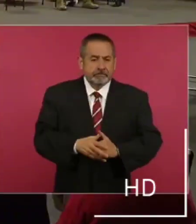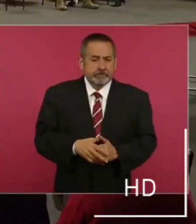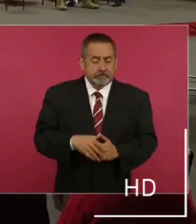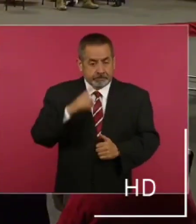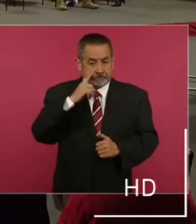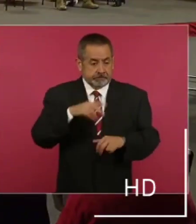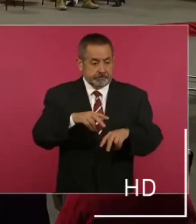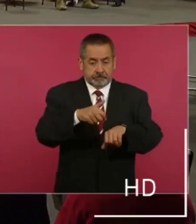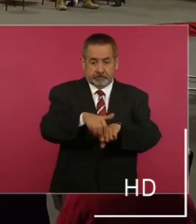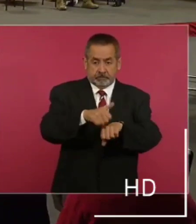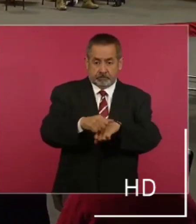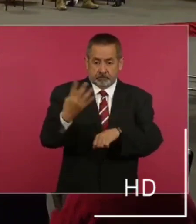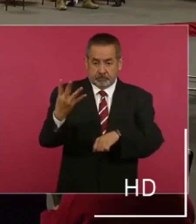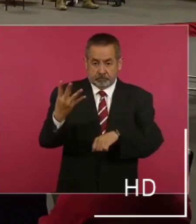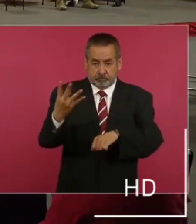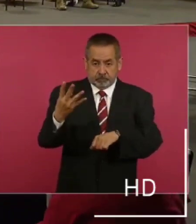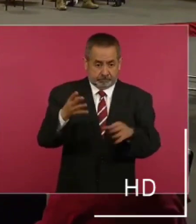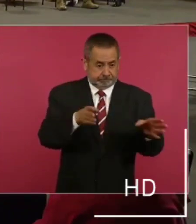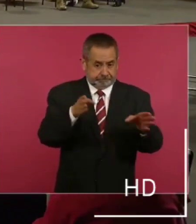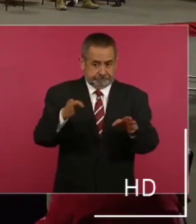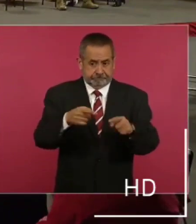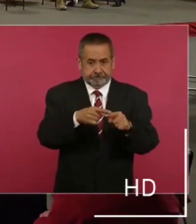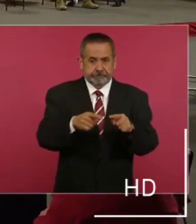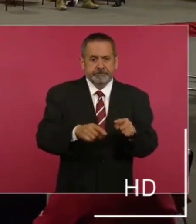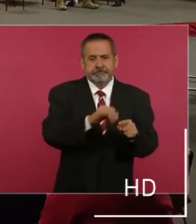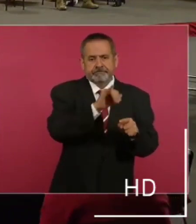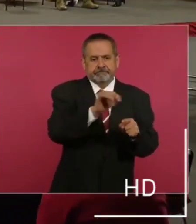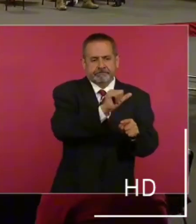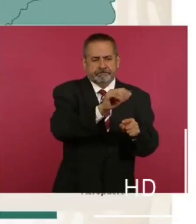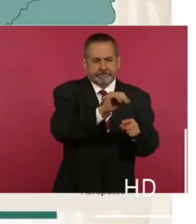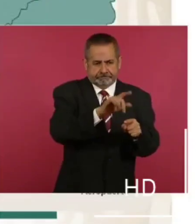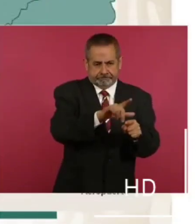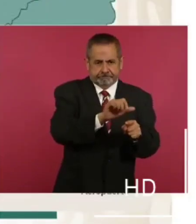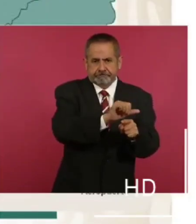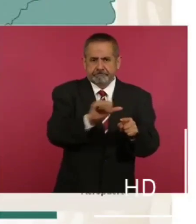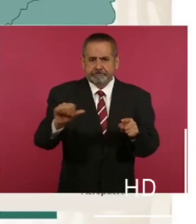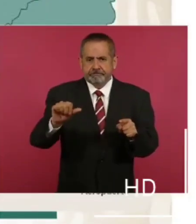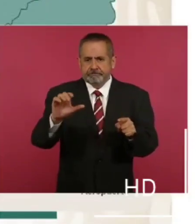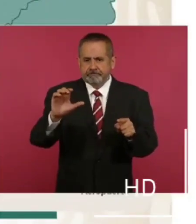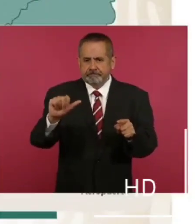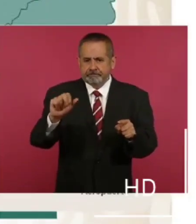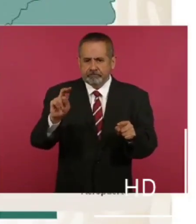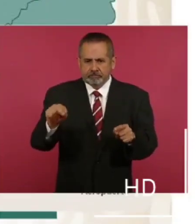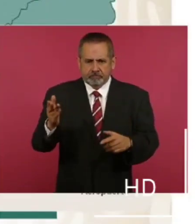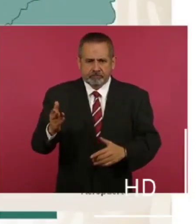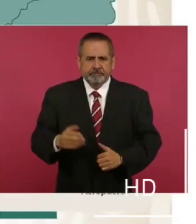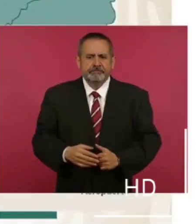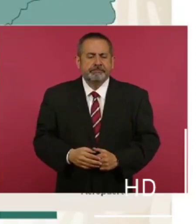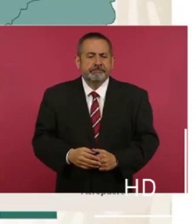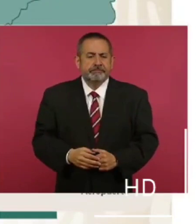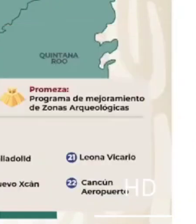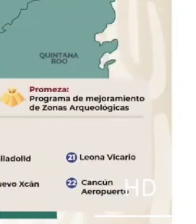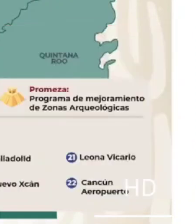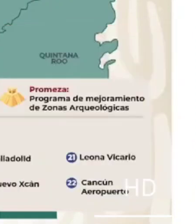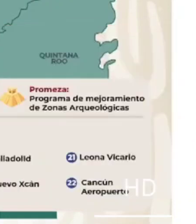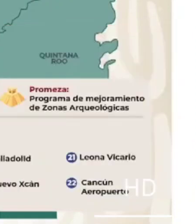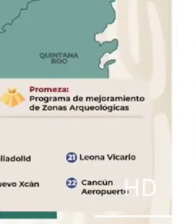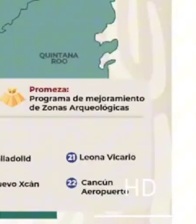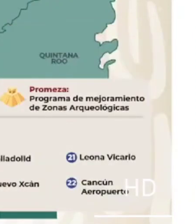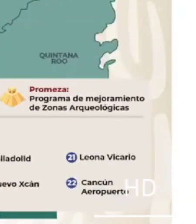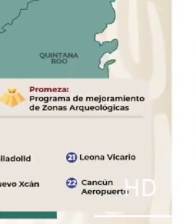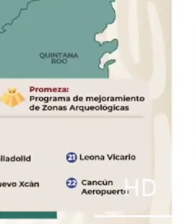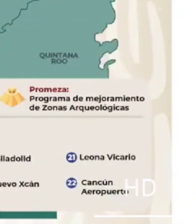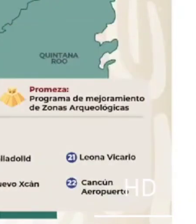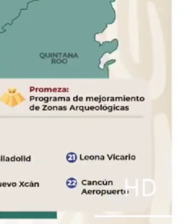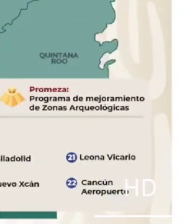tramo 4, que como ustedes saben corre de Izamal a Cancún, a lo largo de todo el recorrido se